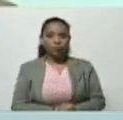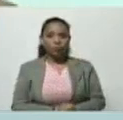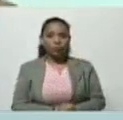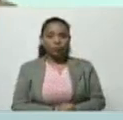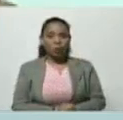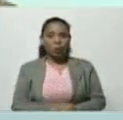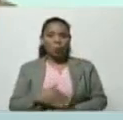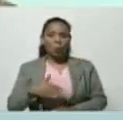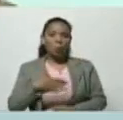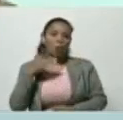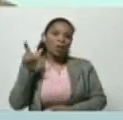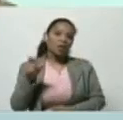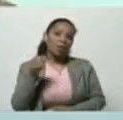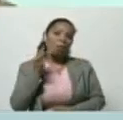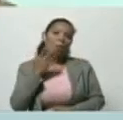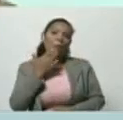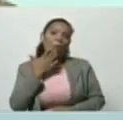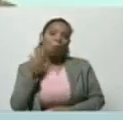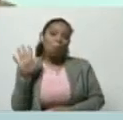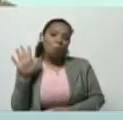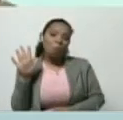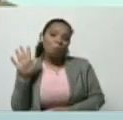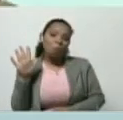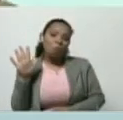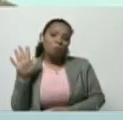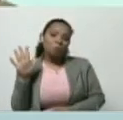Puede ser por el tipo